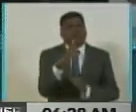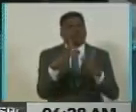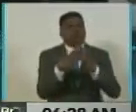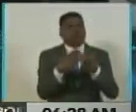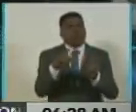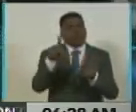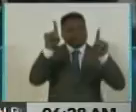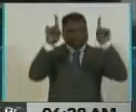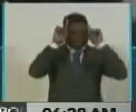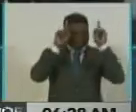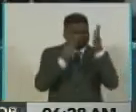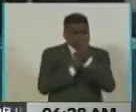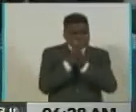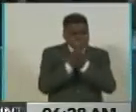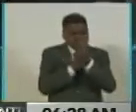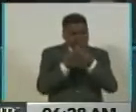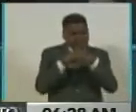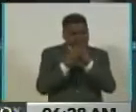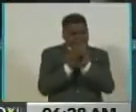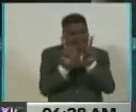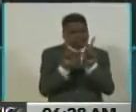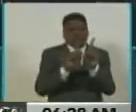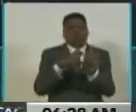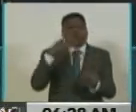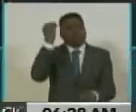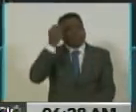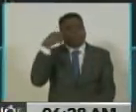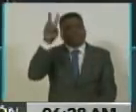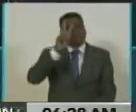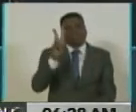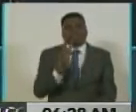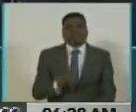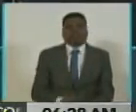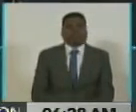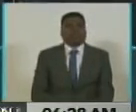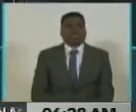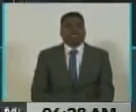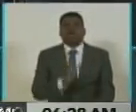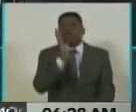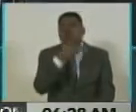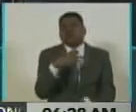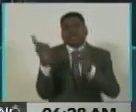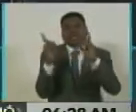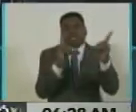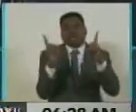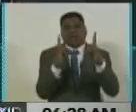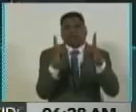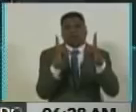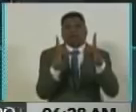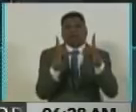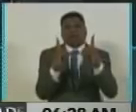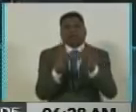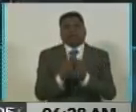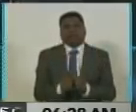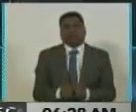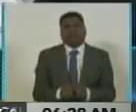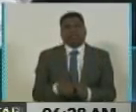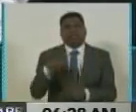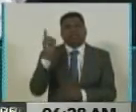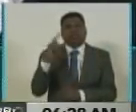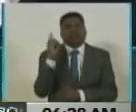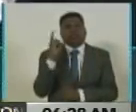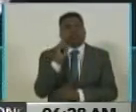en el otro como mi enemigo. Yo creo que hay que pensar en Venezuela. No hay que dialogar como de solamente desde la